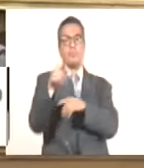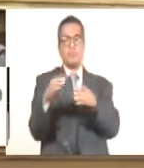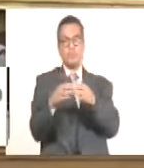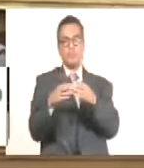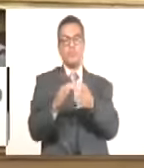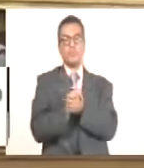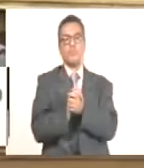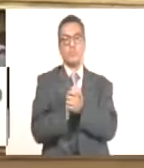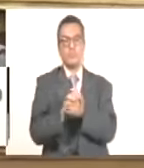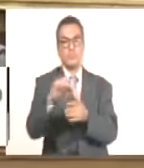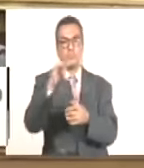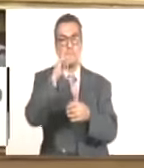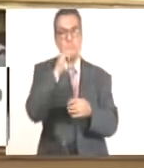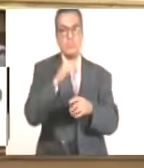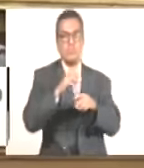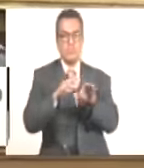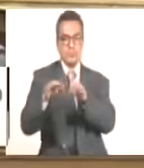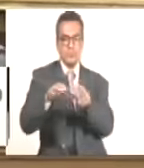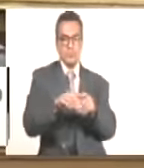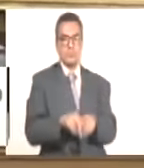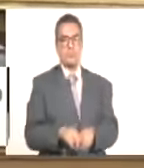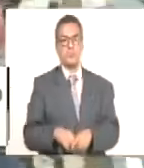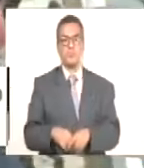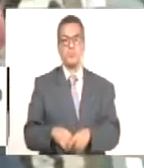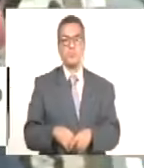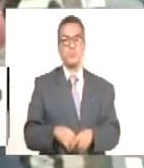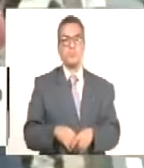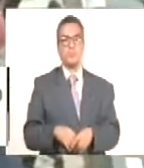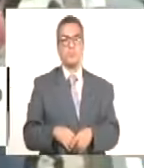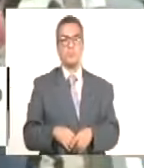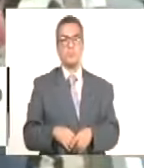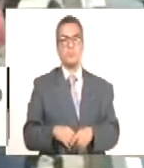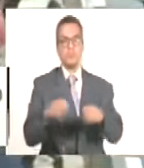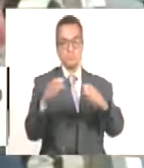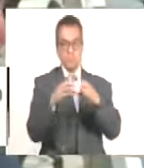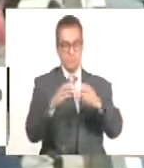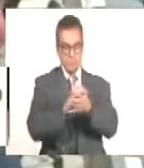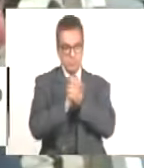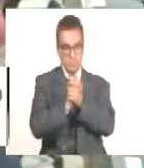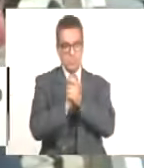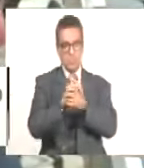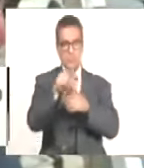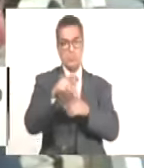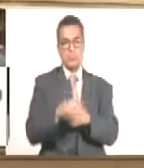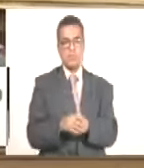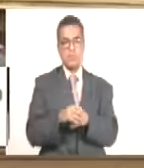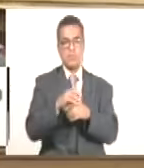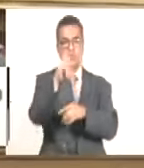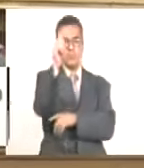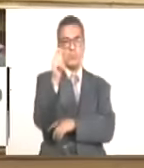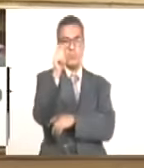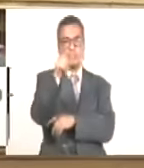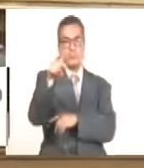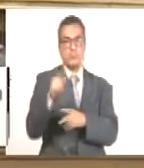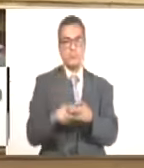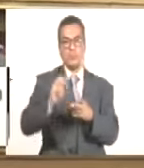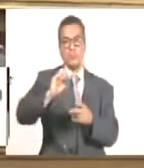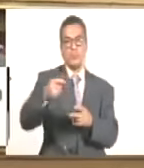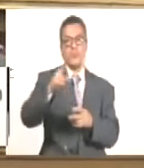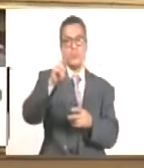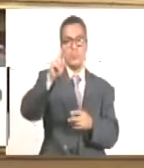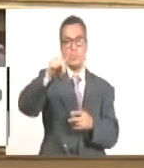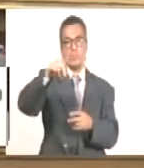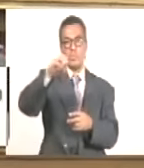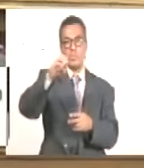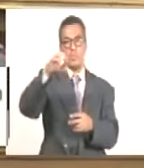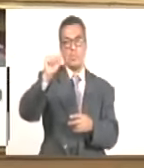amistad serán informados por secretaría. El grupo de amistad parlamentaria con Guinea